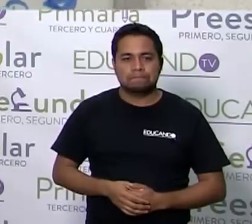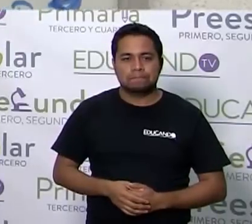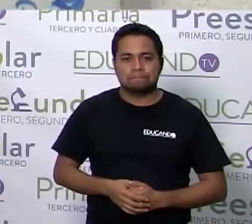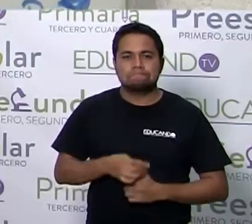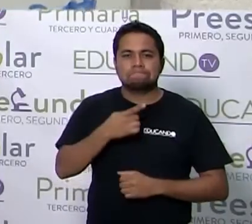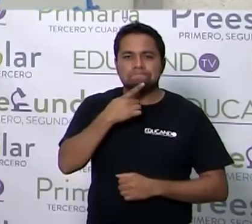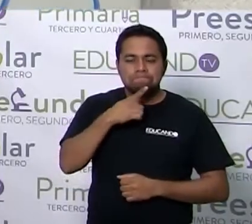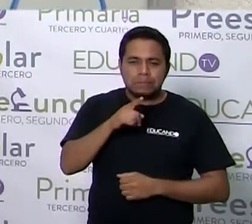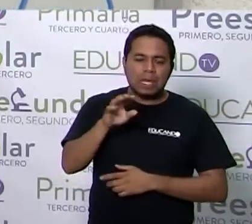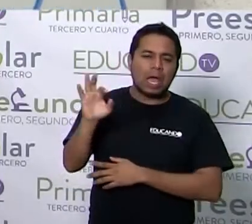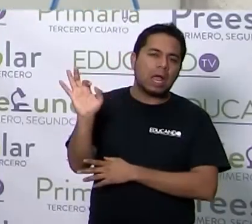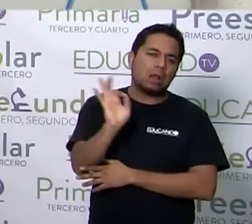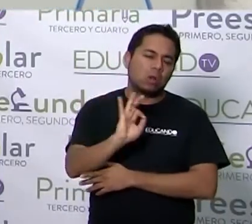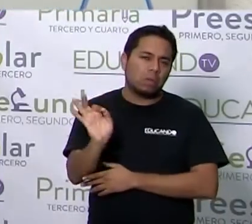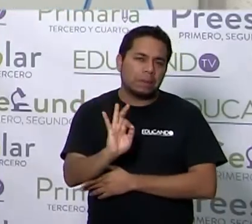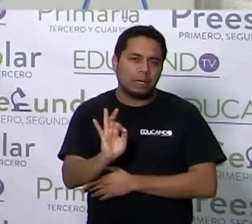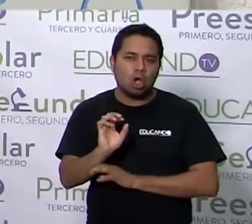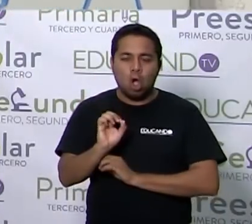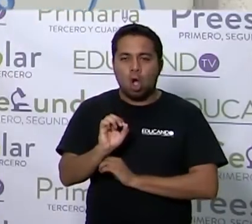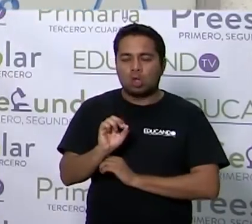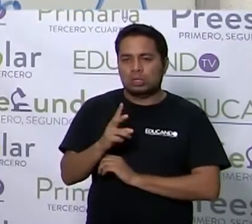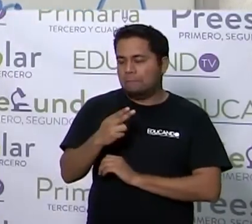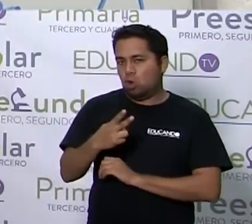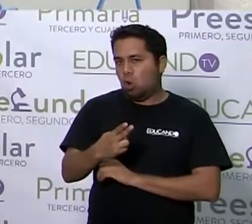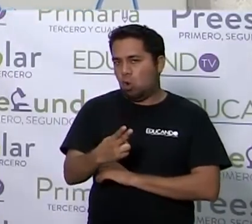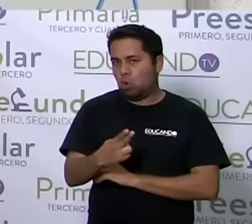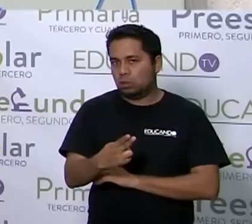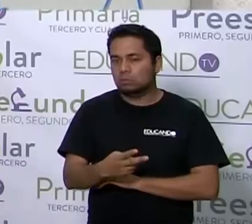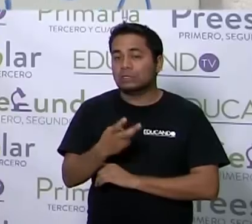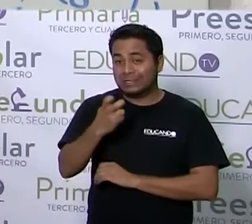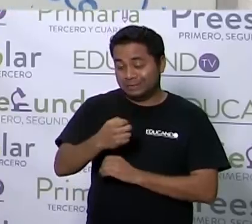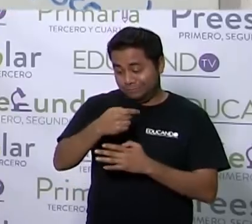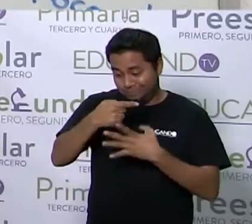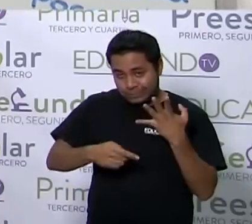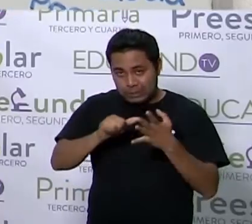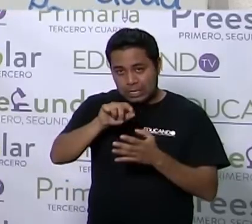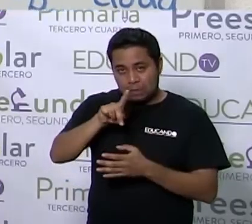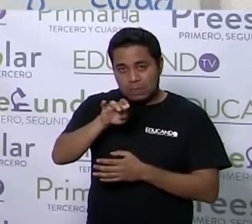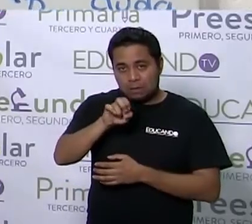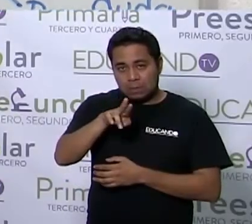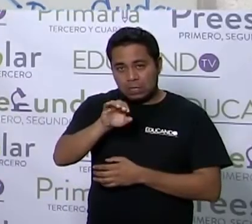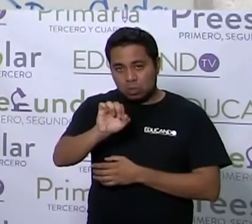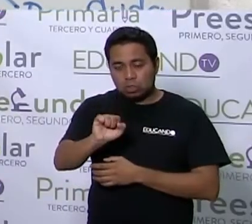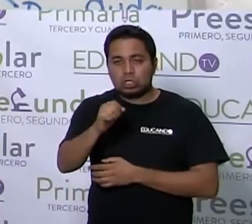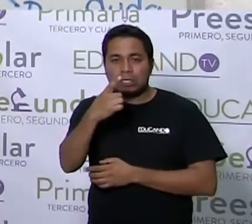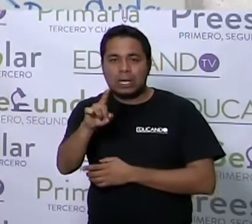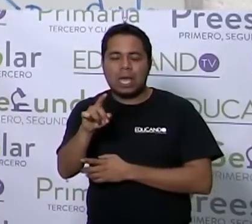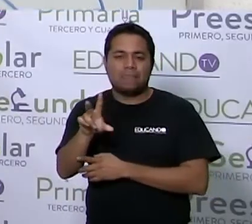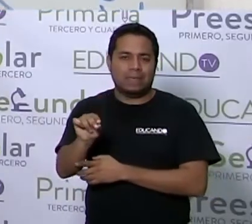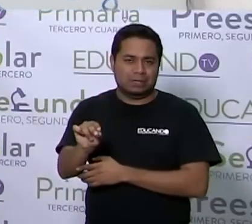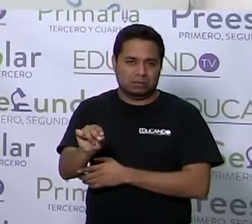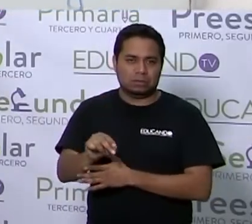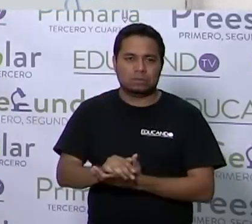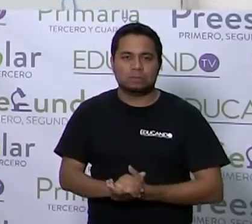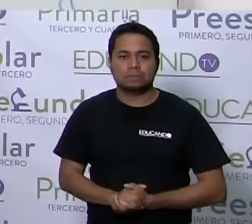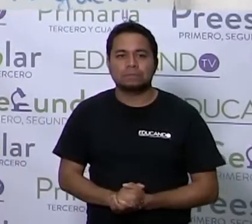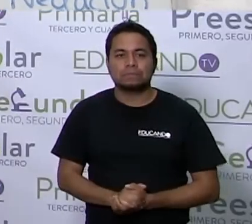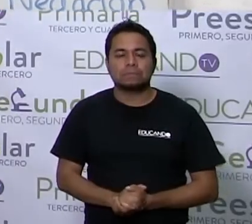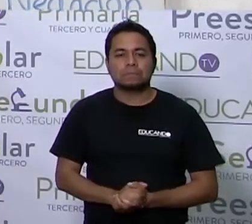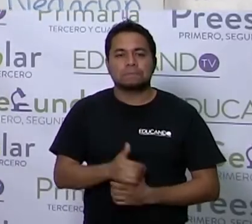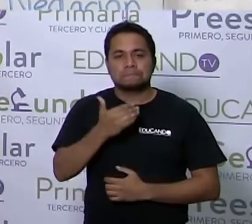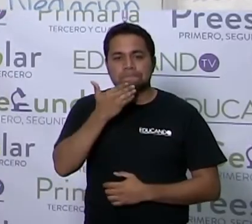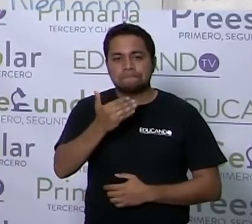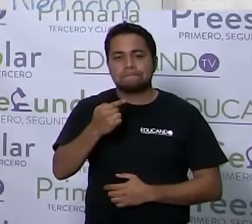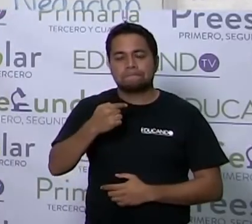también puede ser, o cuando decimos tampoco, esos son adverbios de negación. Bueno, entonces quiero